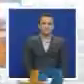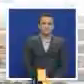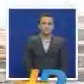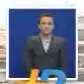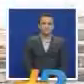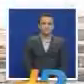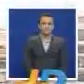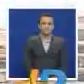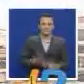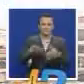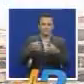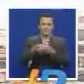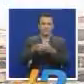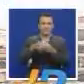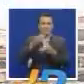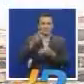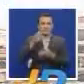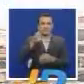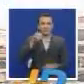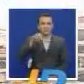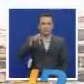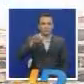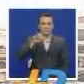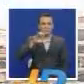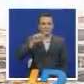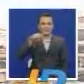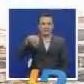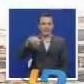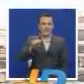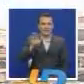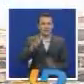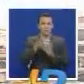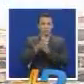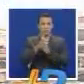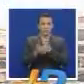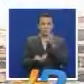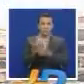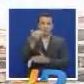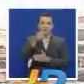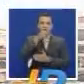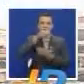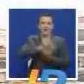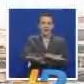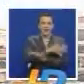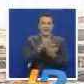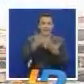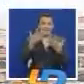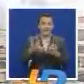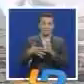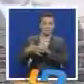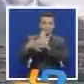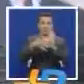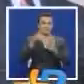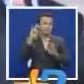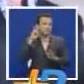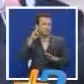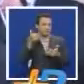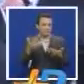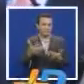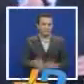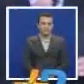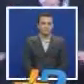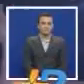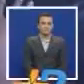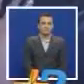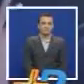La agrupación Tropicaña presenta su nuevo video musical para fin de año, con el que esperan posicionarse en los primeros lugares de sintonía.